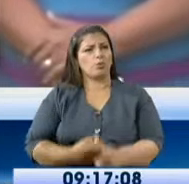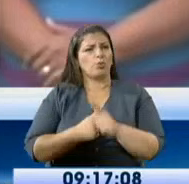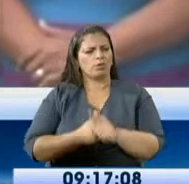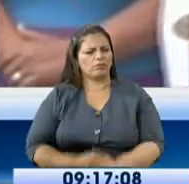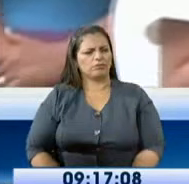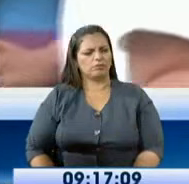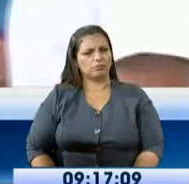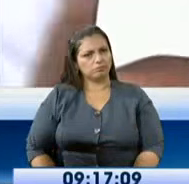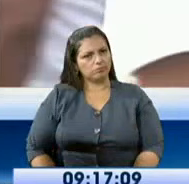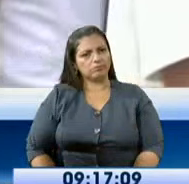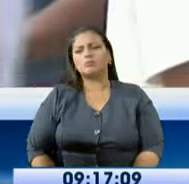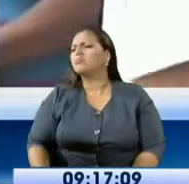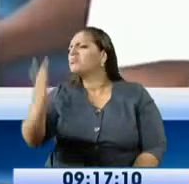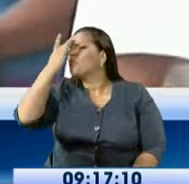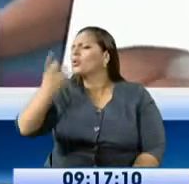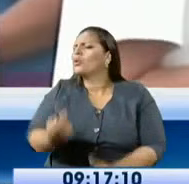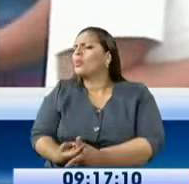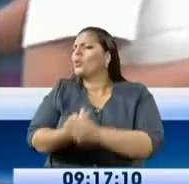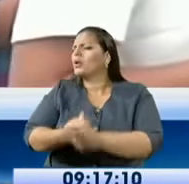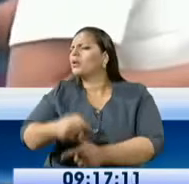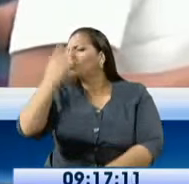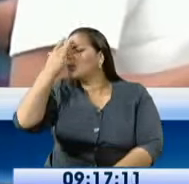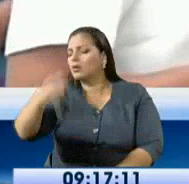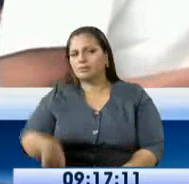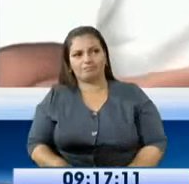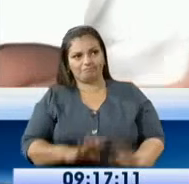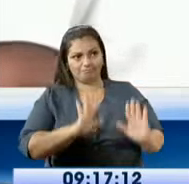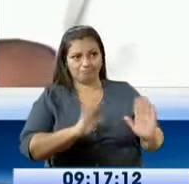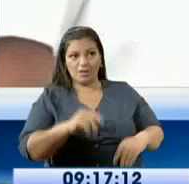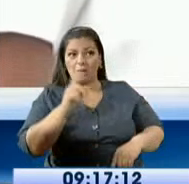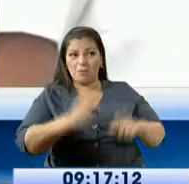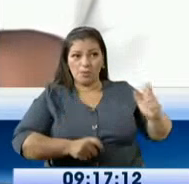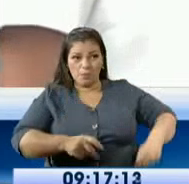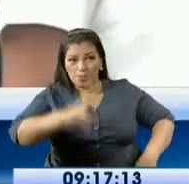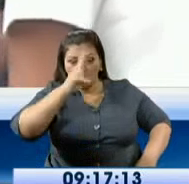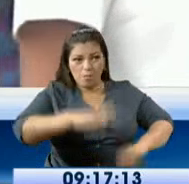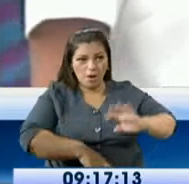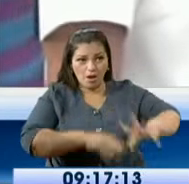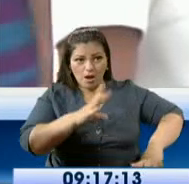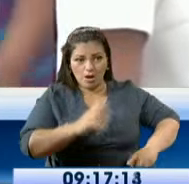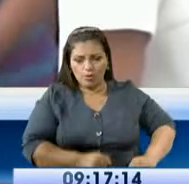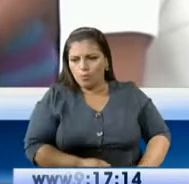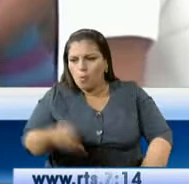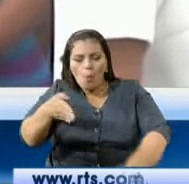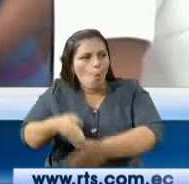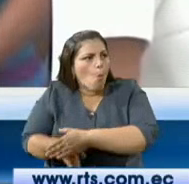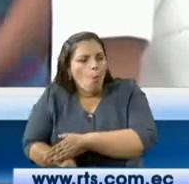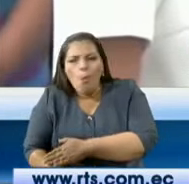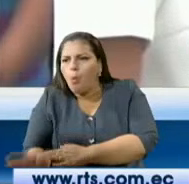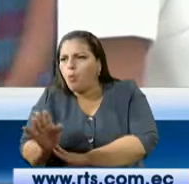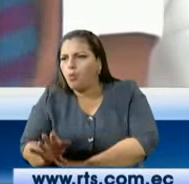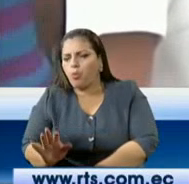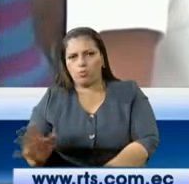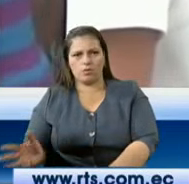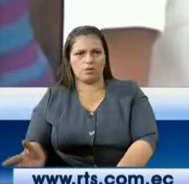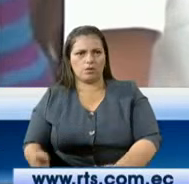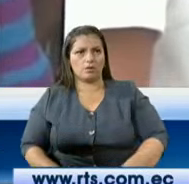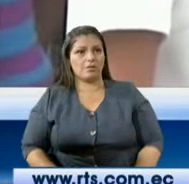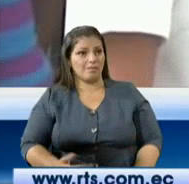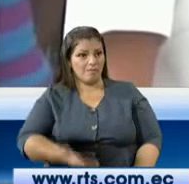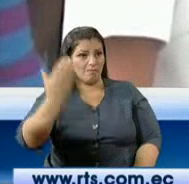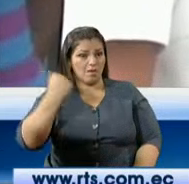los televidentes tengan una idea. ¿A usted le robaron cuándo? El 31 de diciembre de 2015, 15 minutos antes de